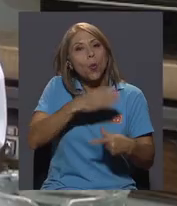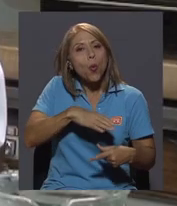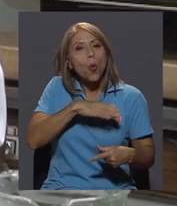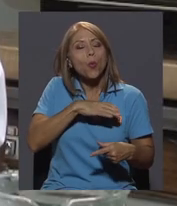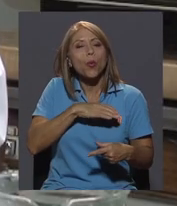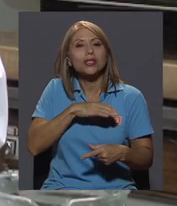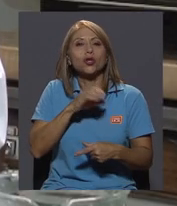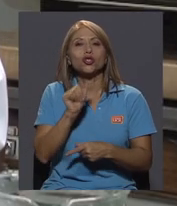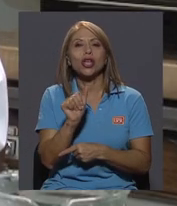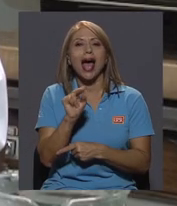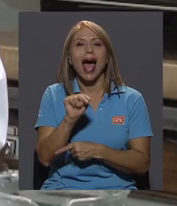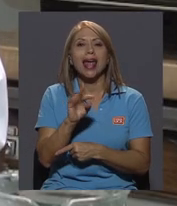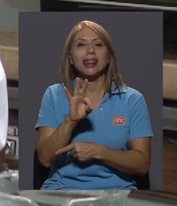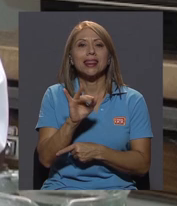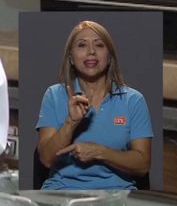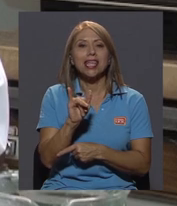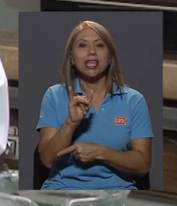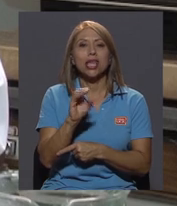antioxidantes